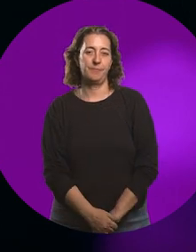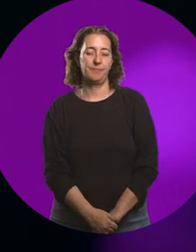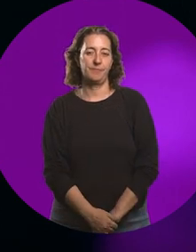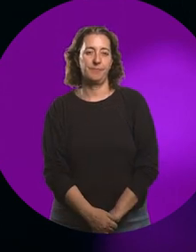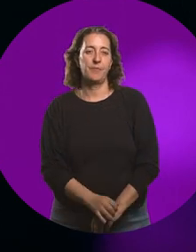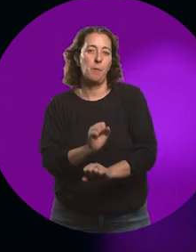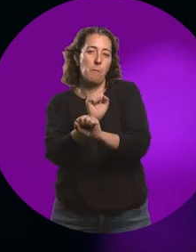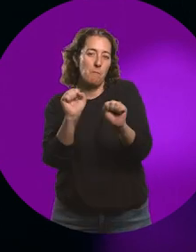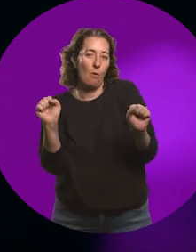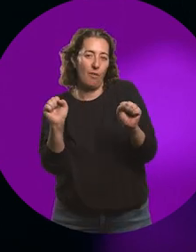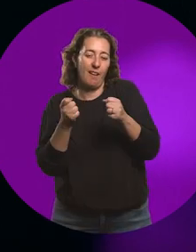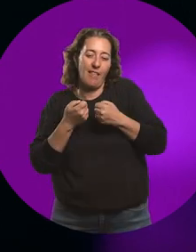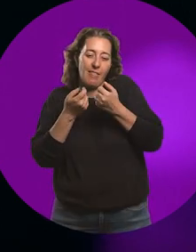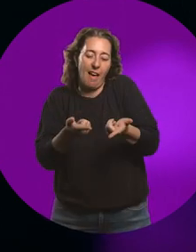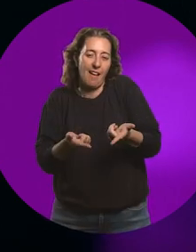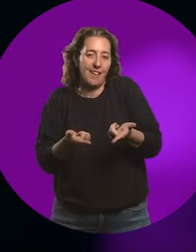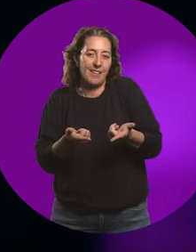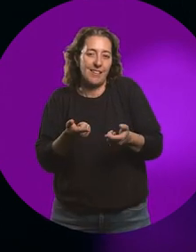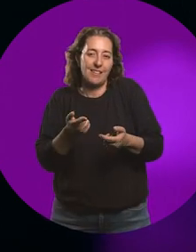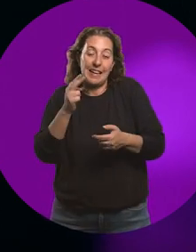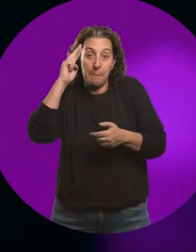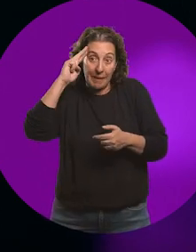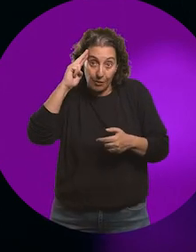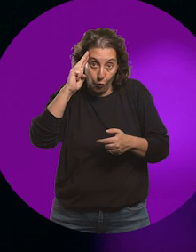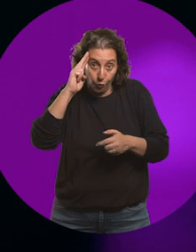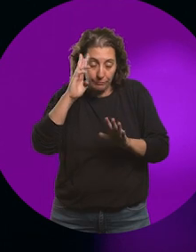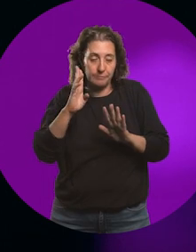¿no? El poder transmitir desde el respeto,